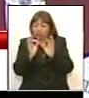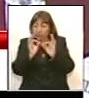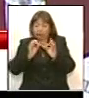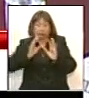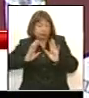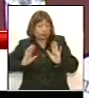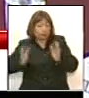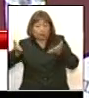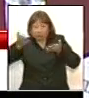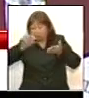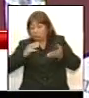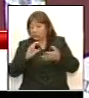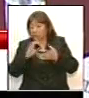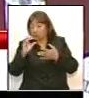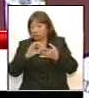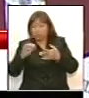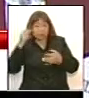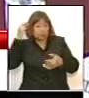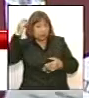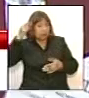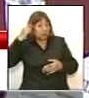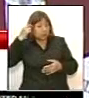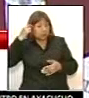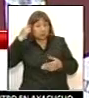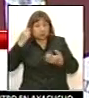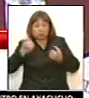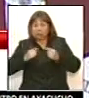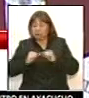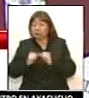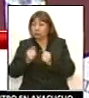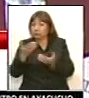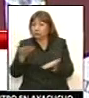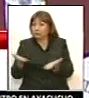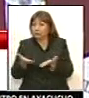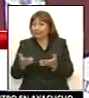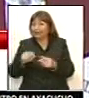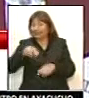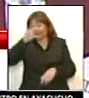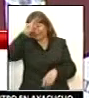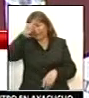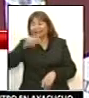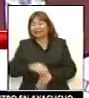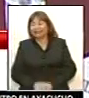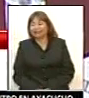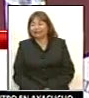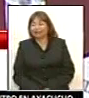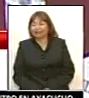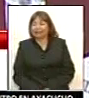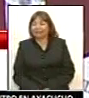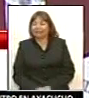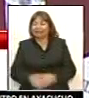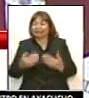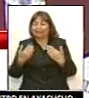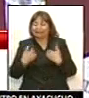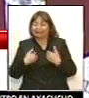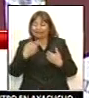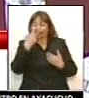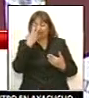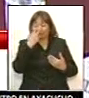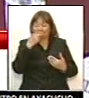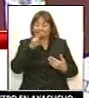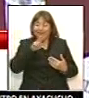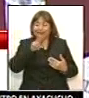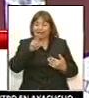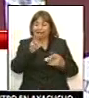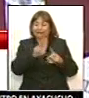interesante y lo traemos, y creo que tenemos políticas que hacen eso posible también desde el Perú. Entonces creo que tenemos que mirar eso en ese sentido y con